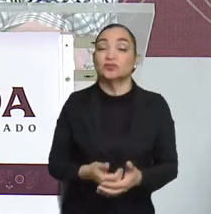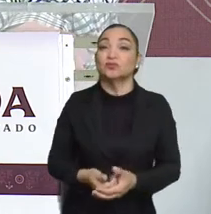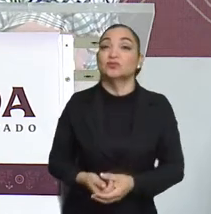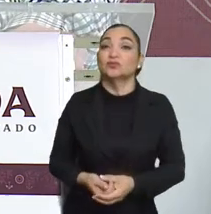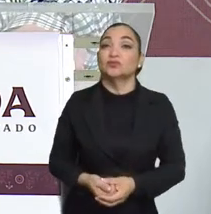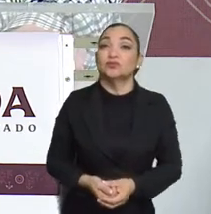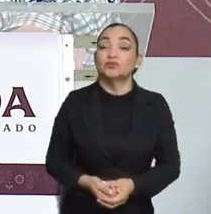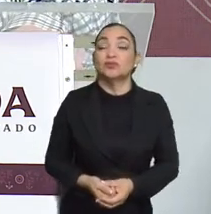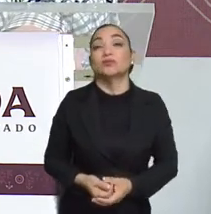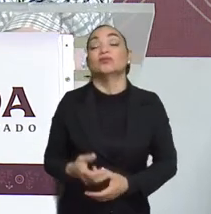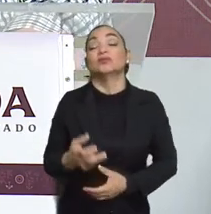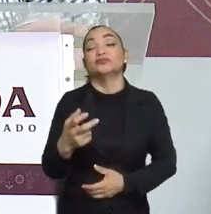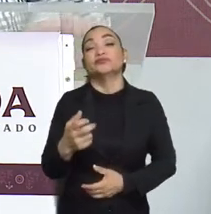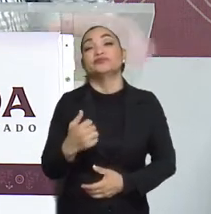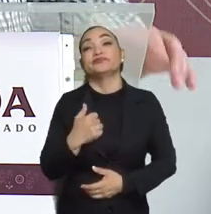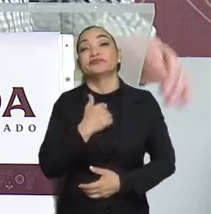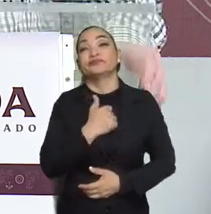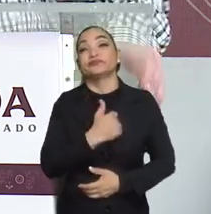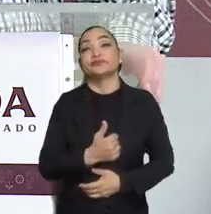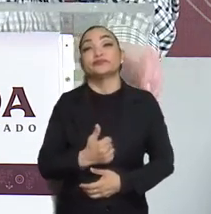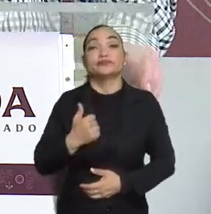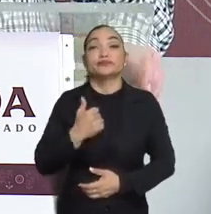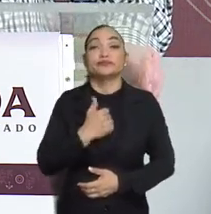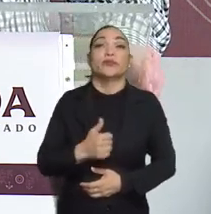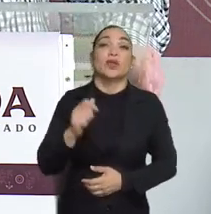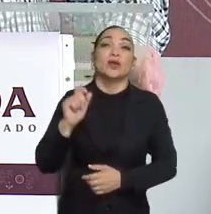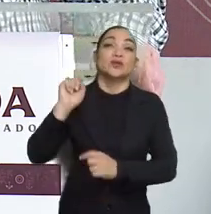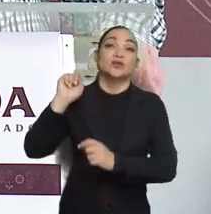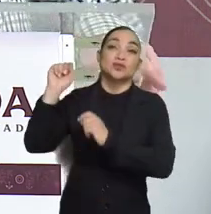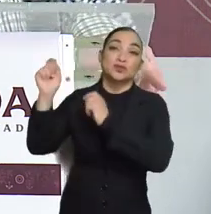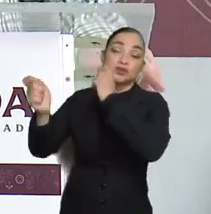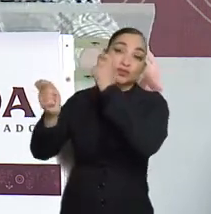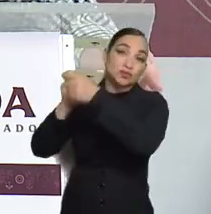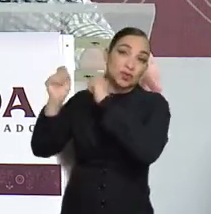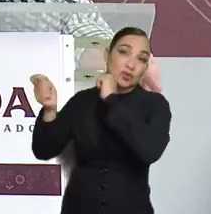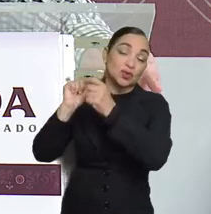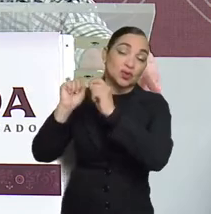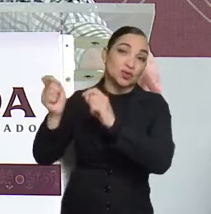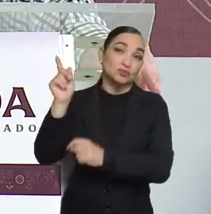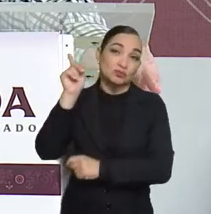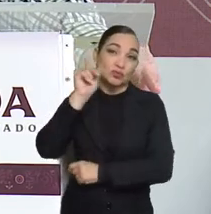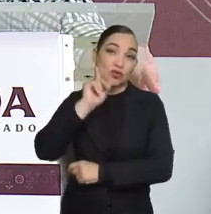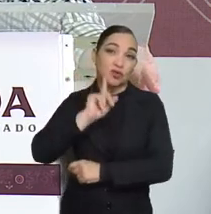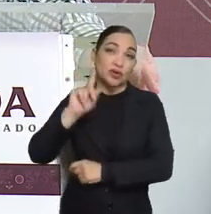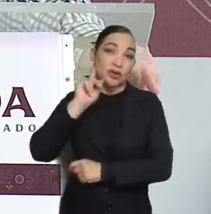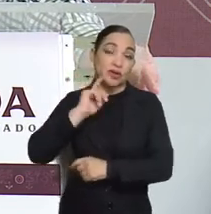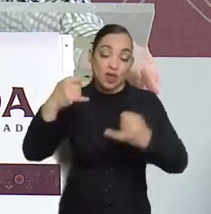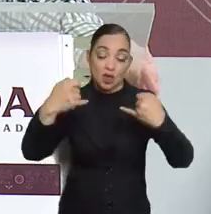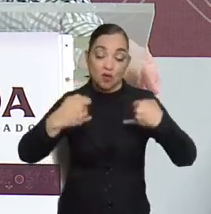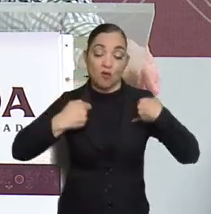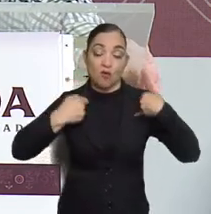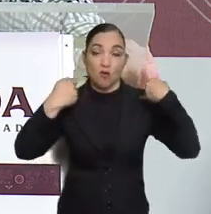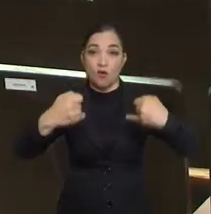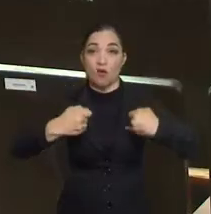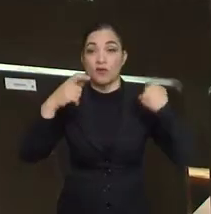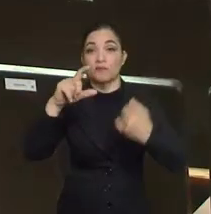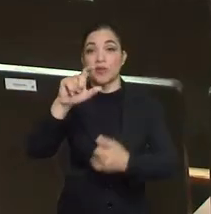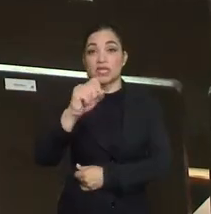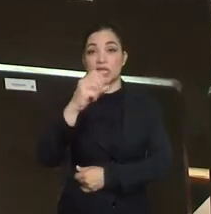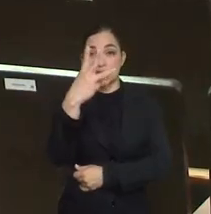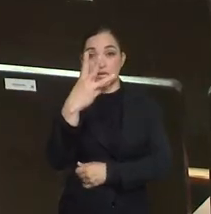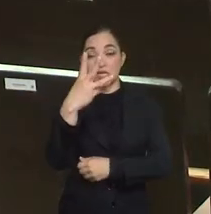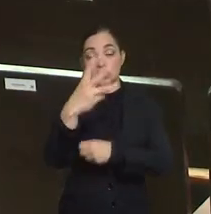Muy lamentable eso que ocurrió en Choice, porque además era una mujer jovencita de 23 años, ya con dos hijos.